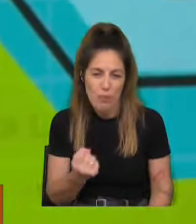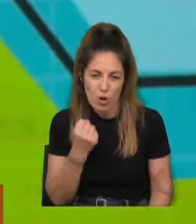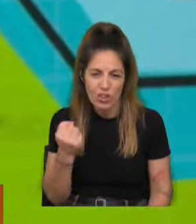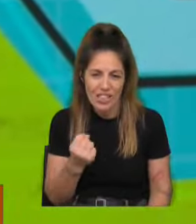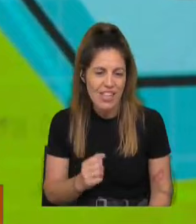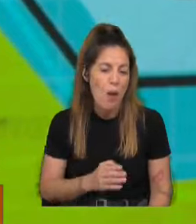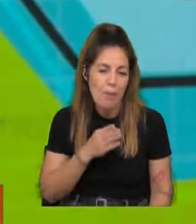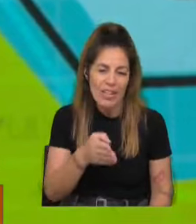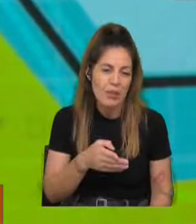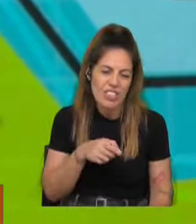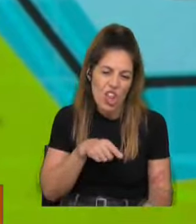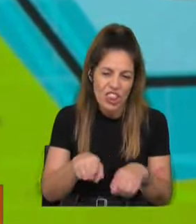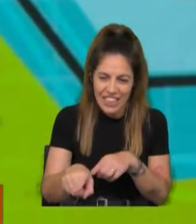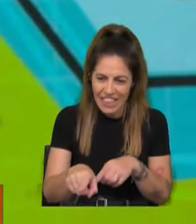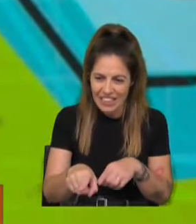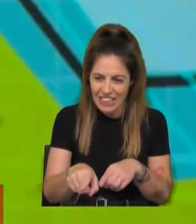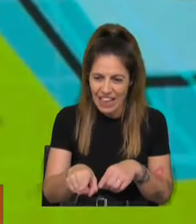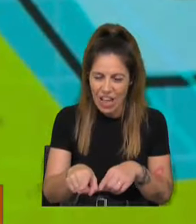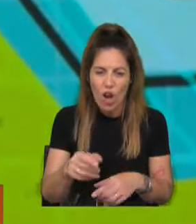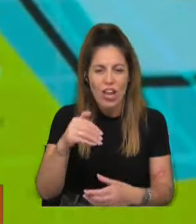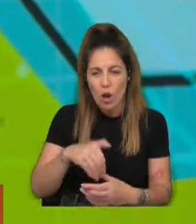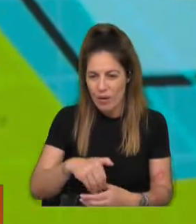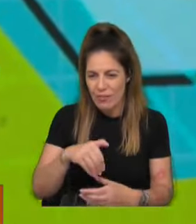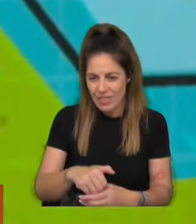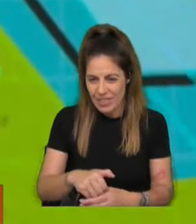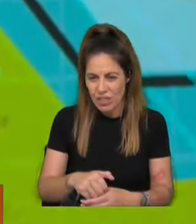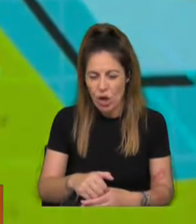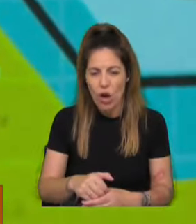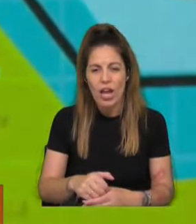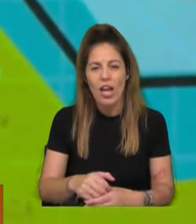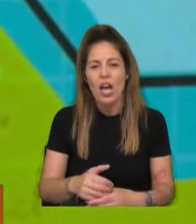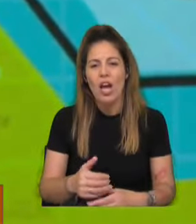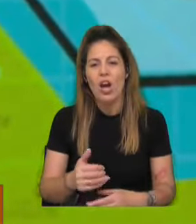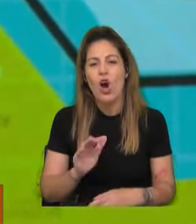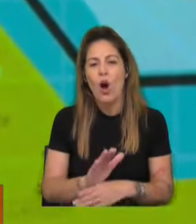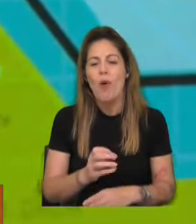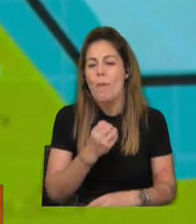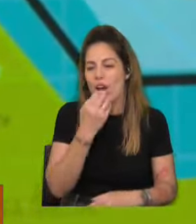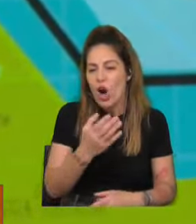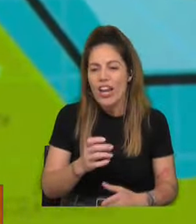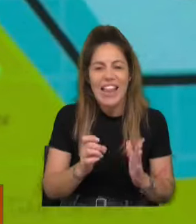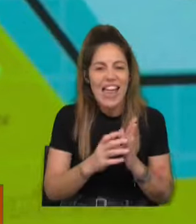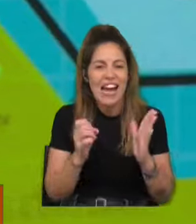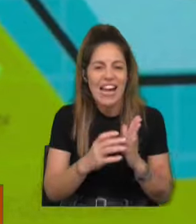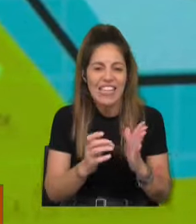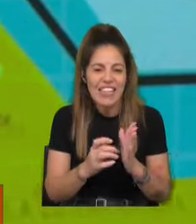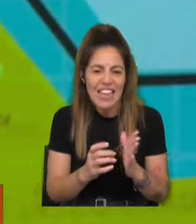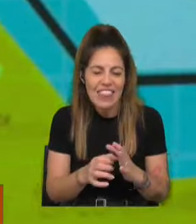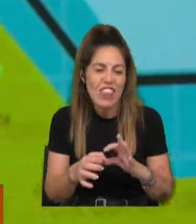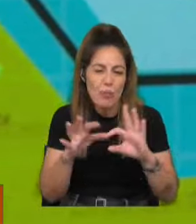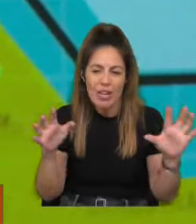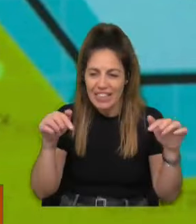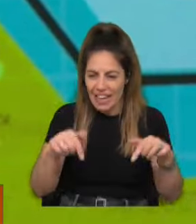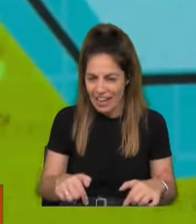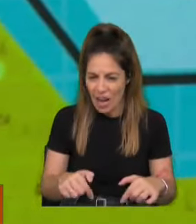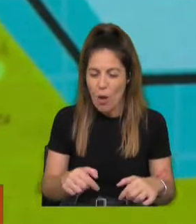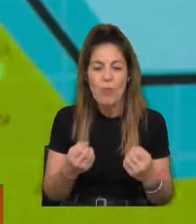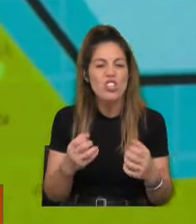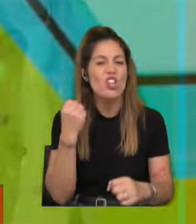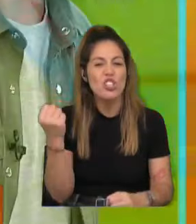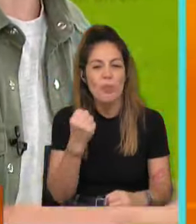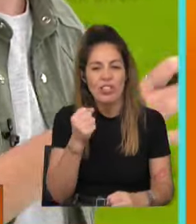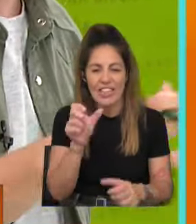participación directa de la ciudadanía a través de los plebiscitos como mejora la calidad democrática de nuestra vida política en este país Sencillamente por eso me par que es importante